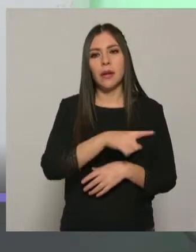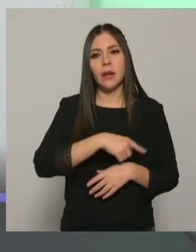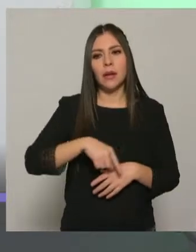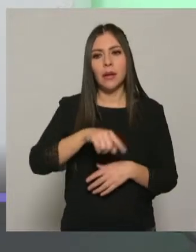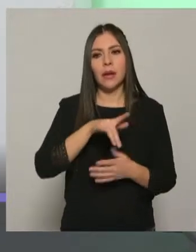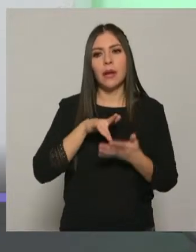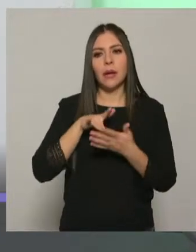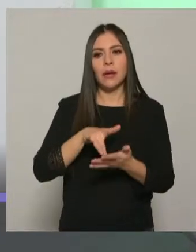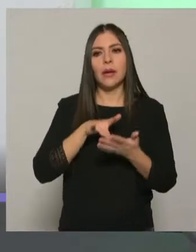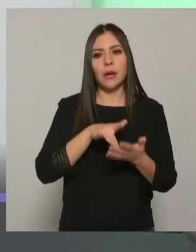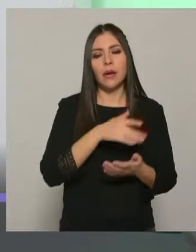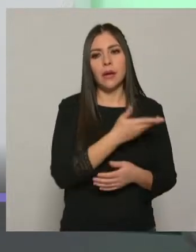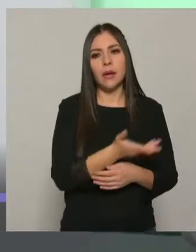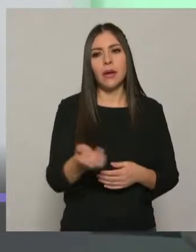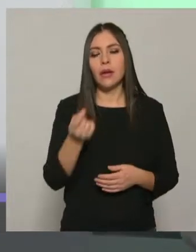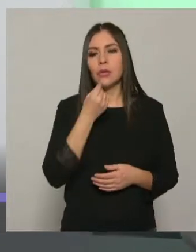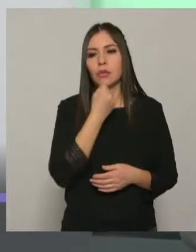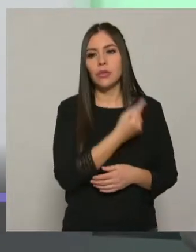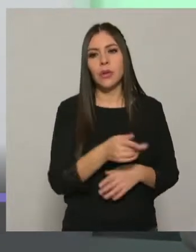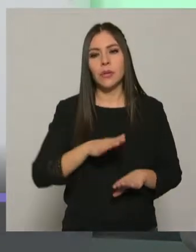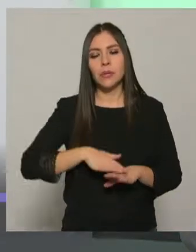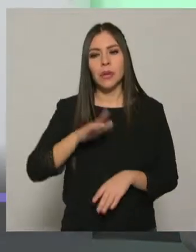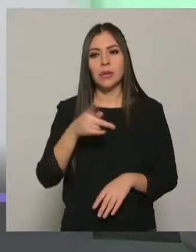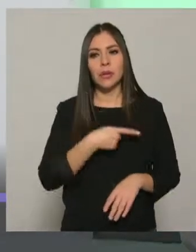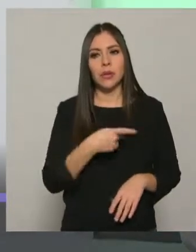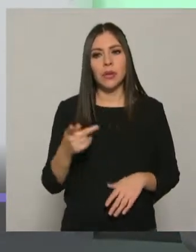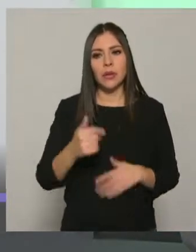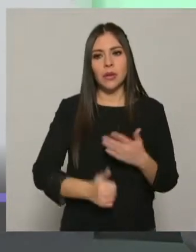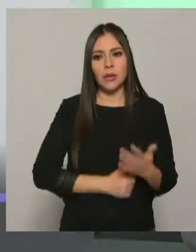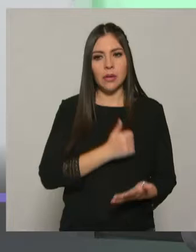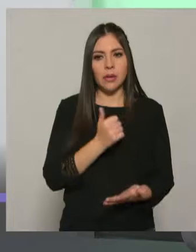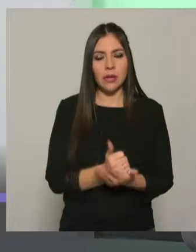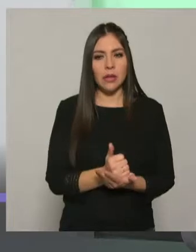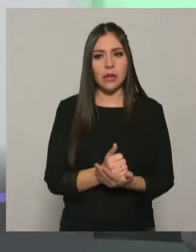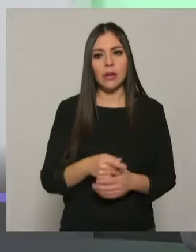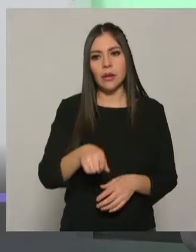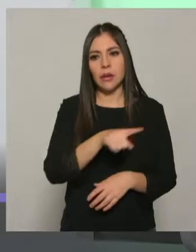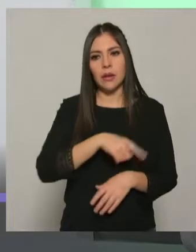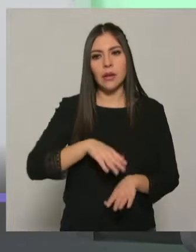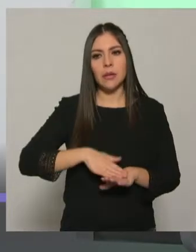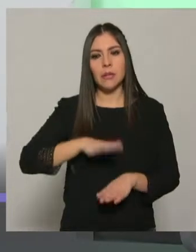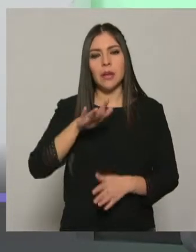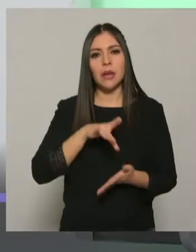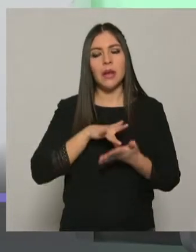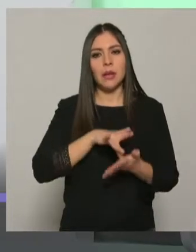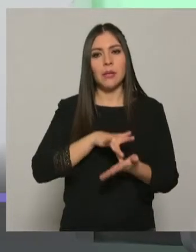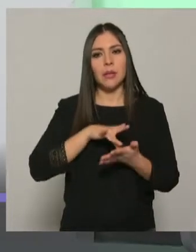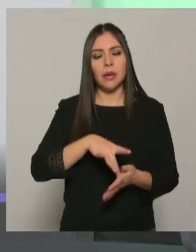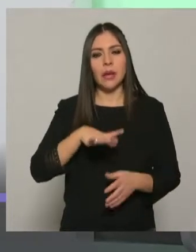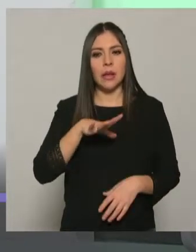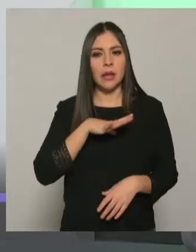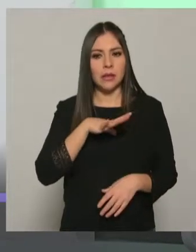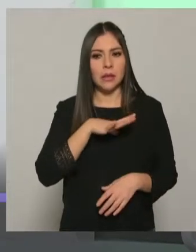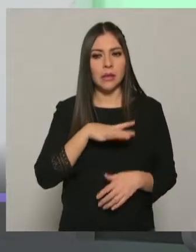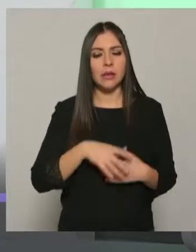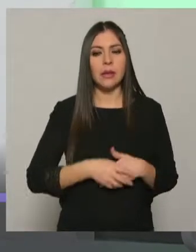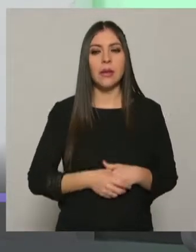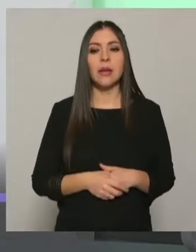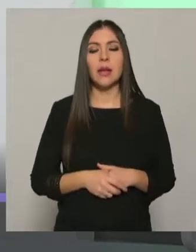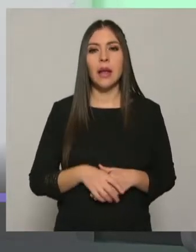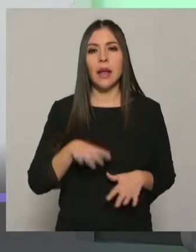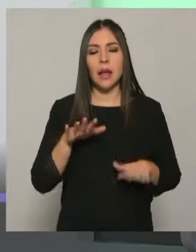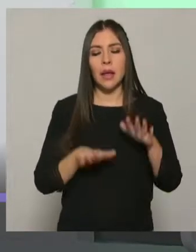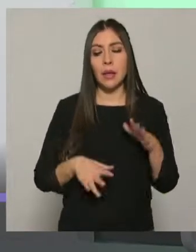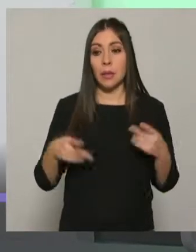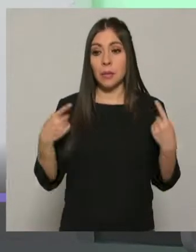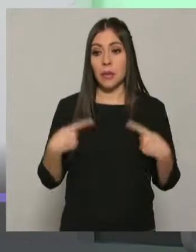población la más pobre de la ciudad, por ejemplo, es la que más beneficiada se va a ver, porque normalmente las